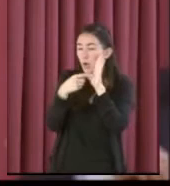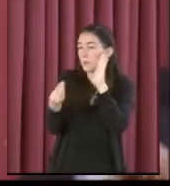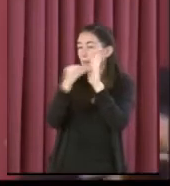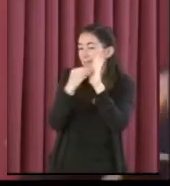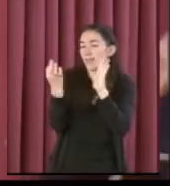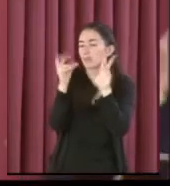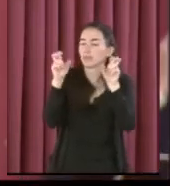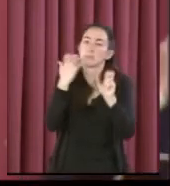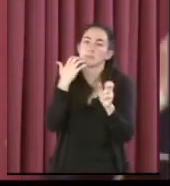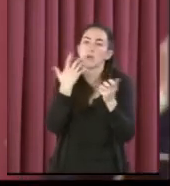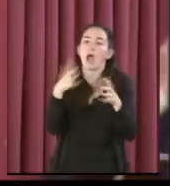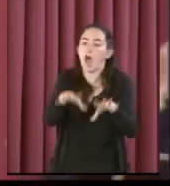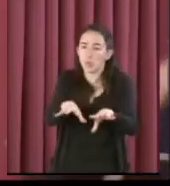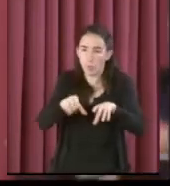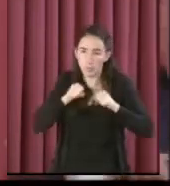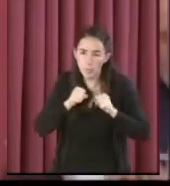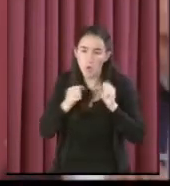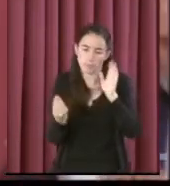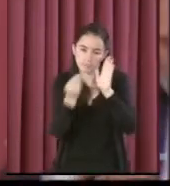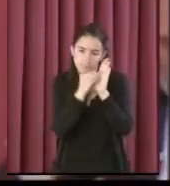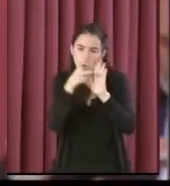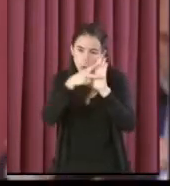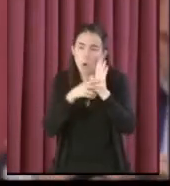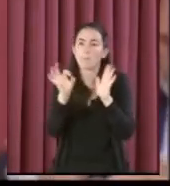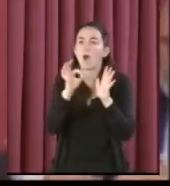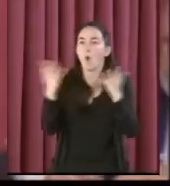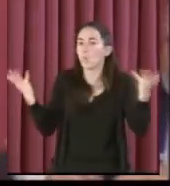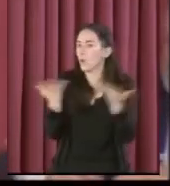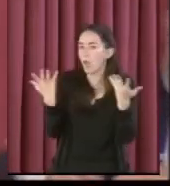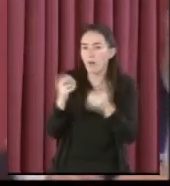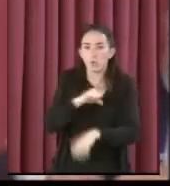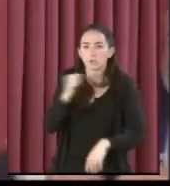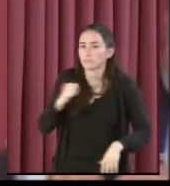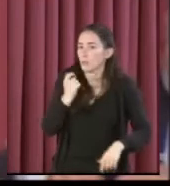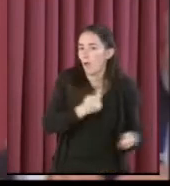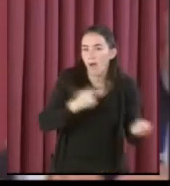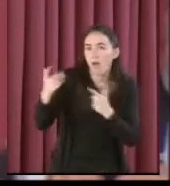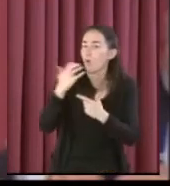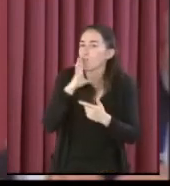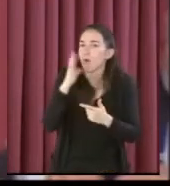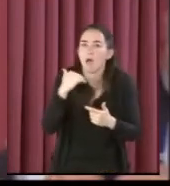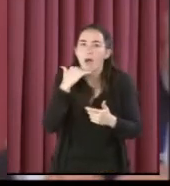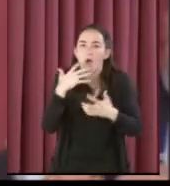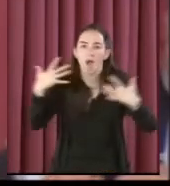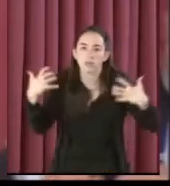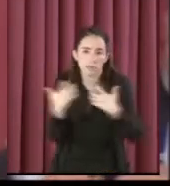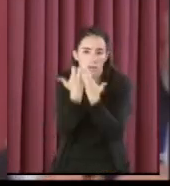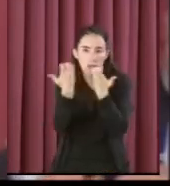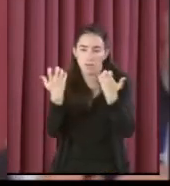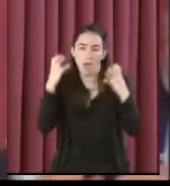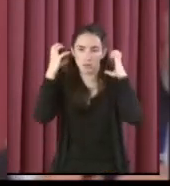de adopción y asistencia sanitaria, por ejemplo, de urgencia a los animales accidentados, entre otras de sus